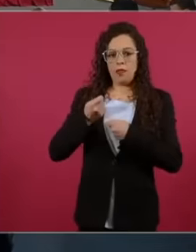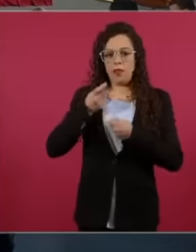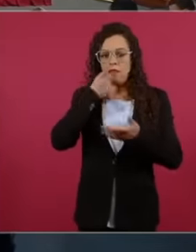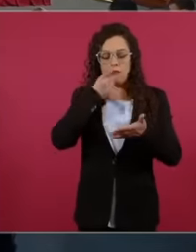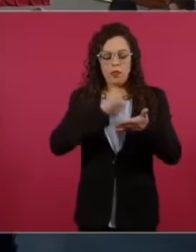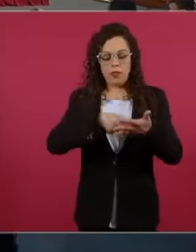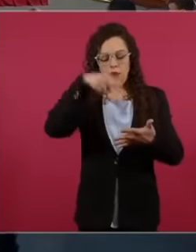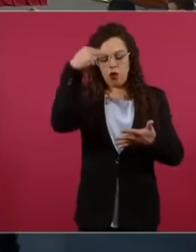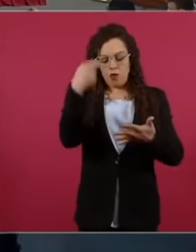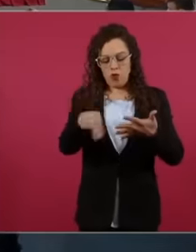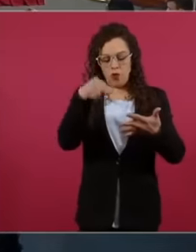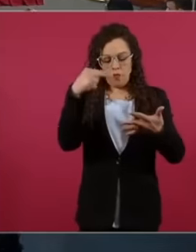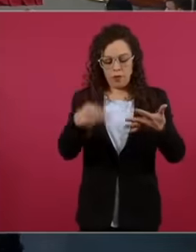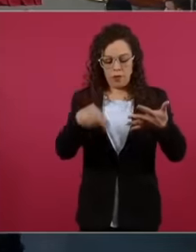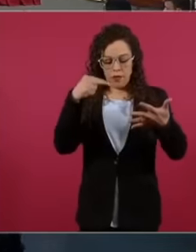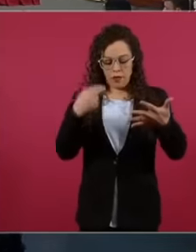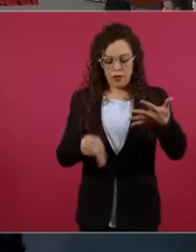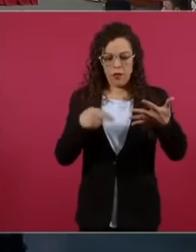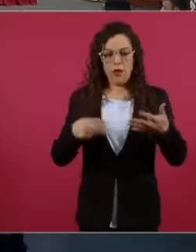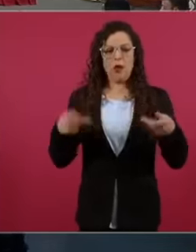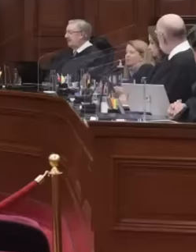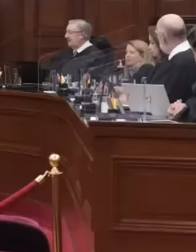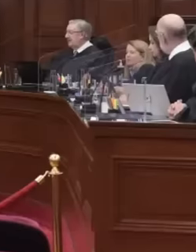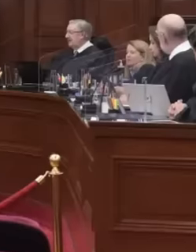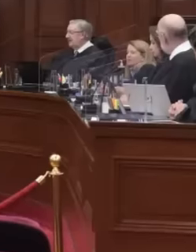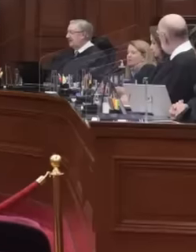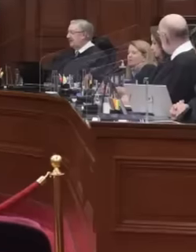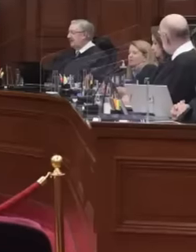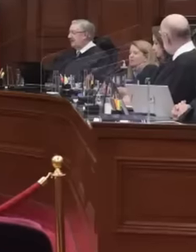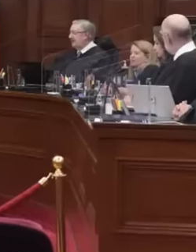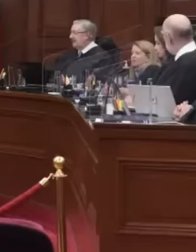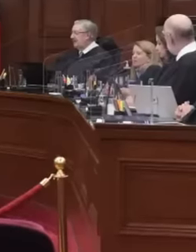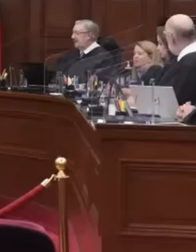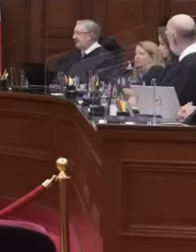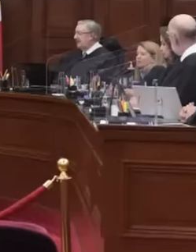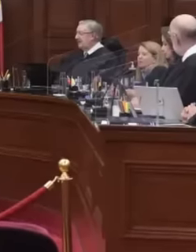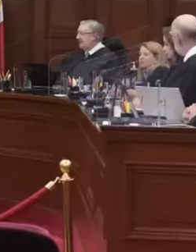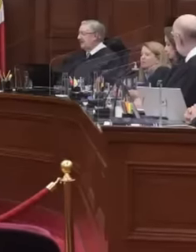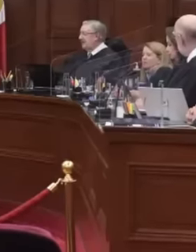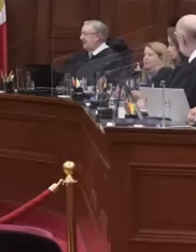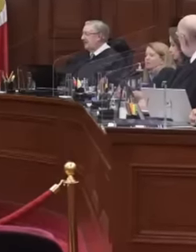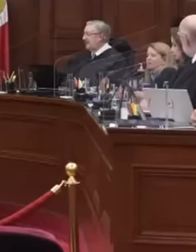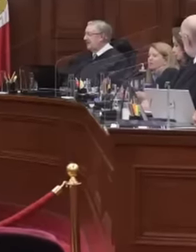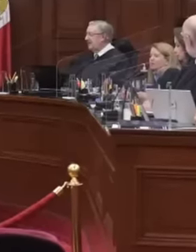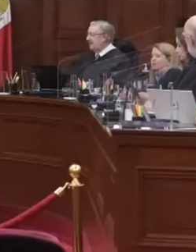no pagan los impuestos y que los jueces